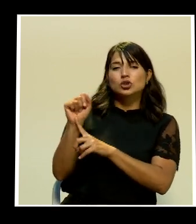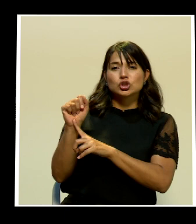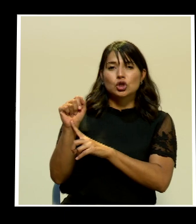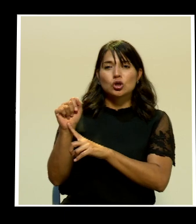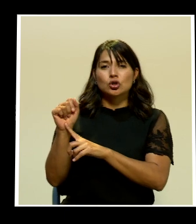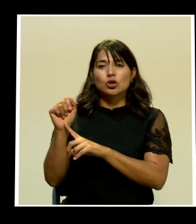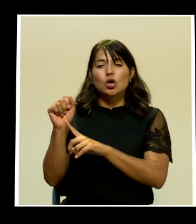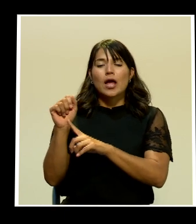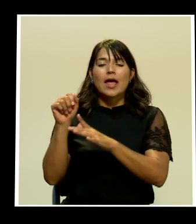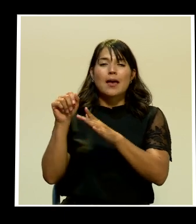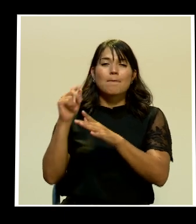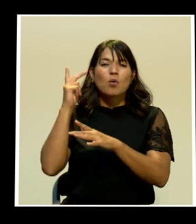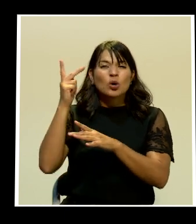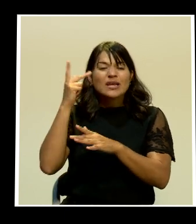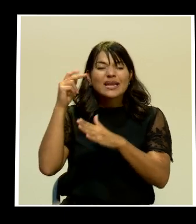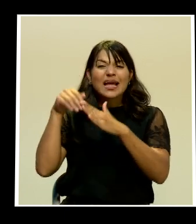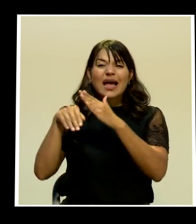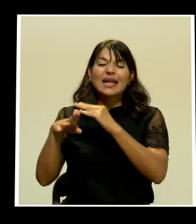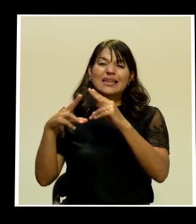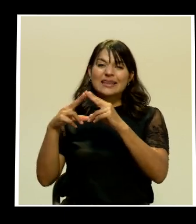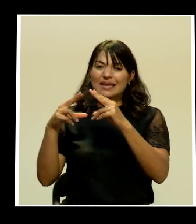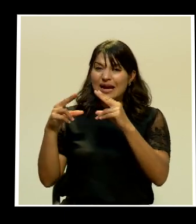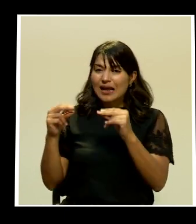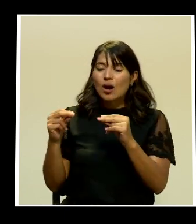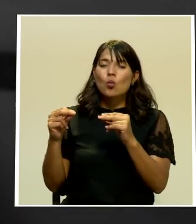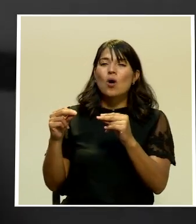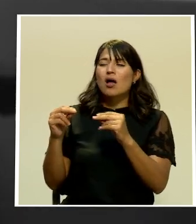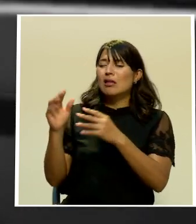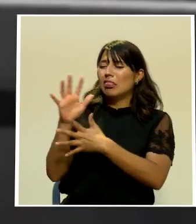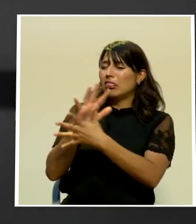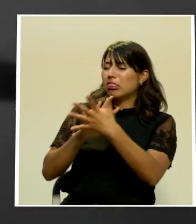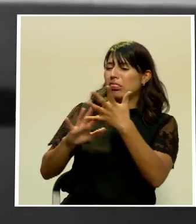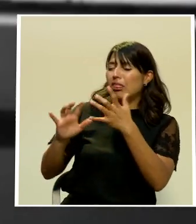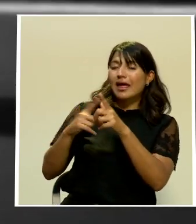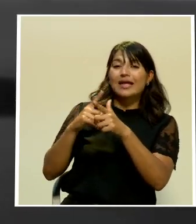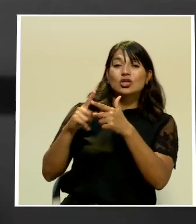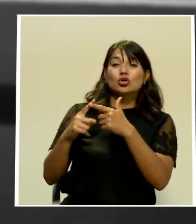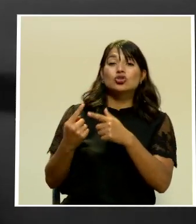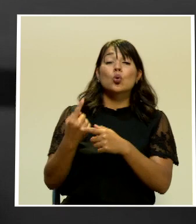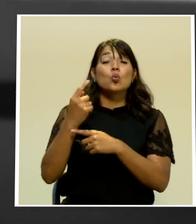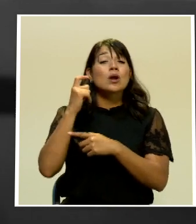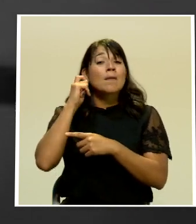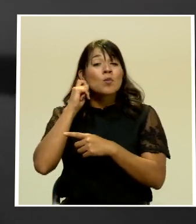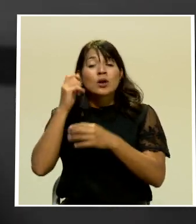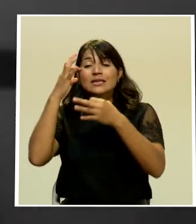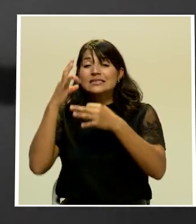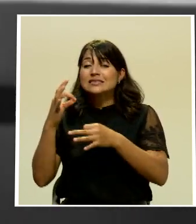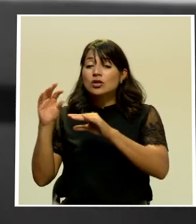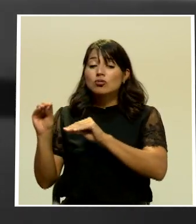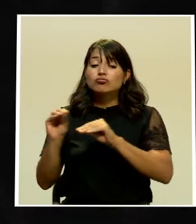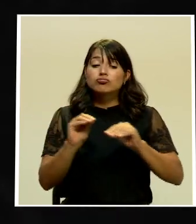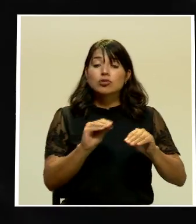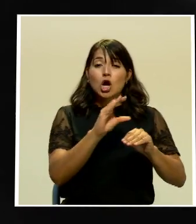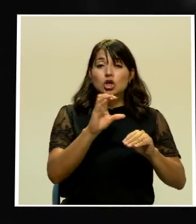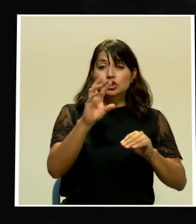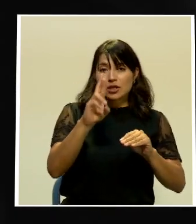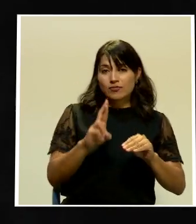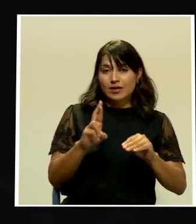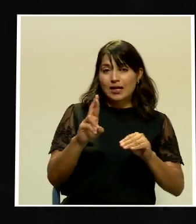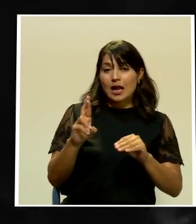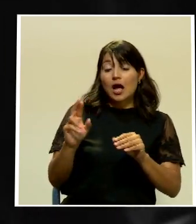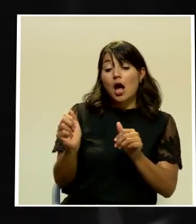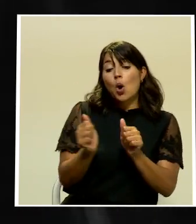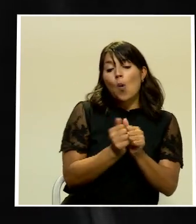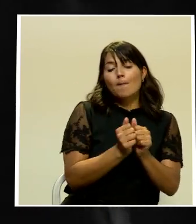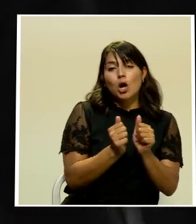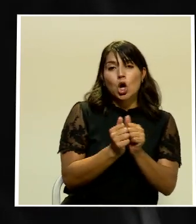sociopolítica de Nicaragua, migró forzada a Costa Rica y se trajo a sus 3 hijos y vive en la Carpio ella.